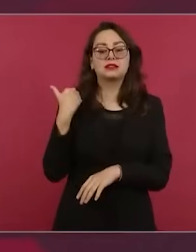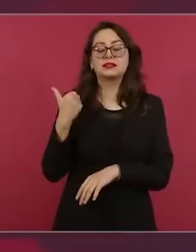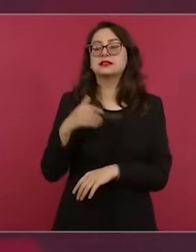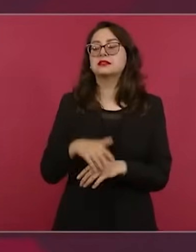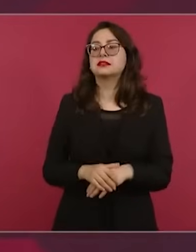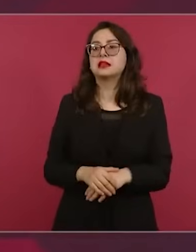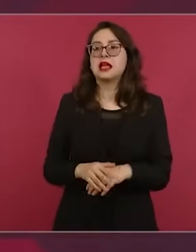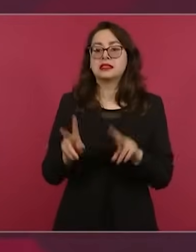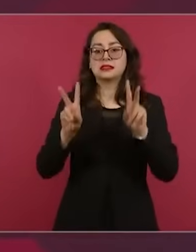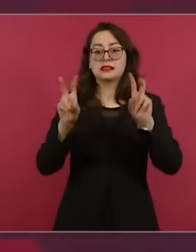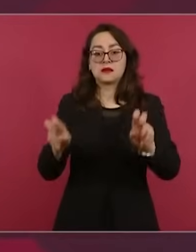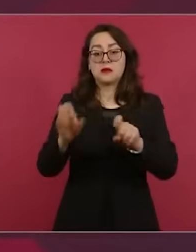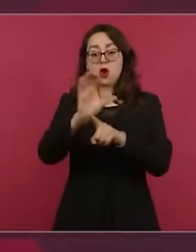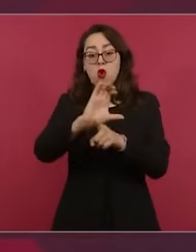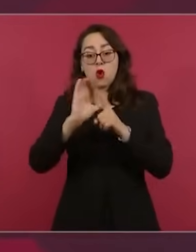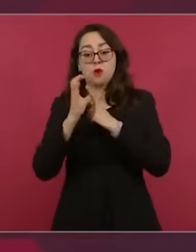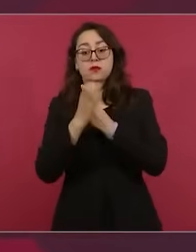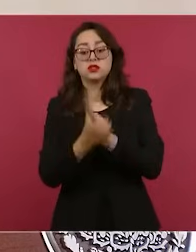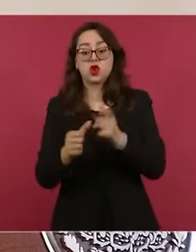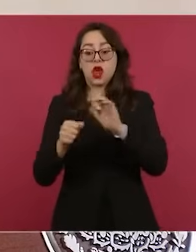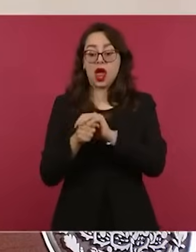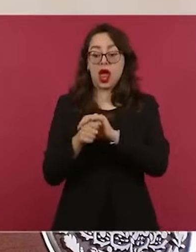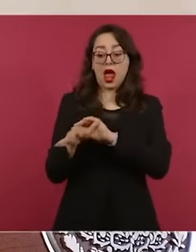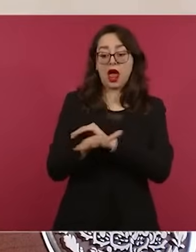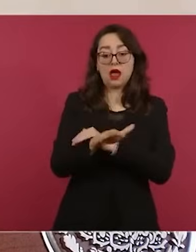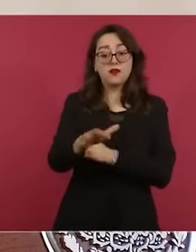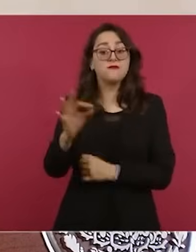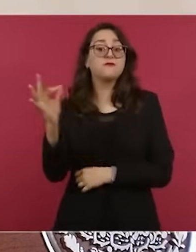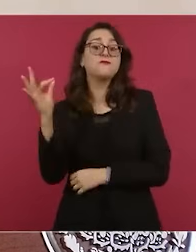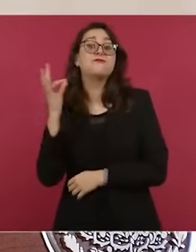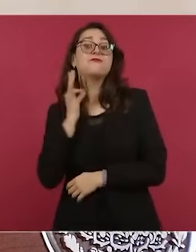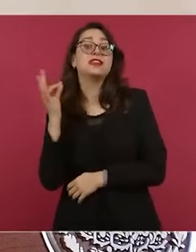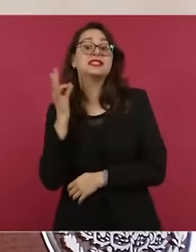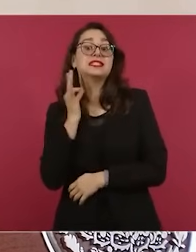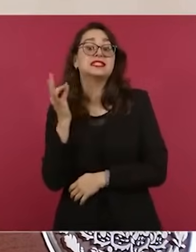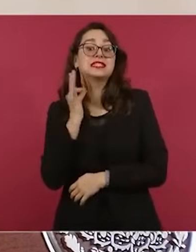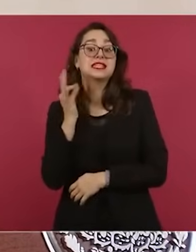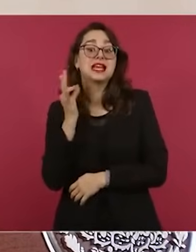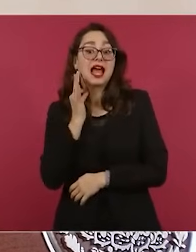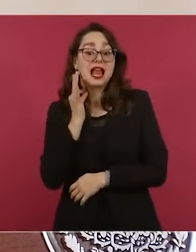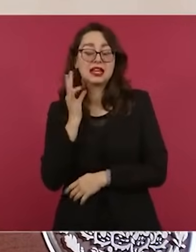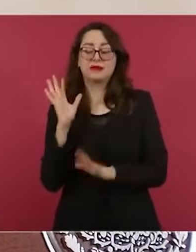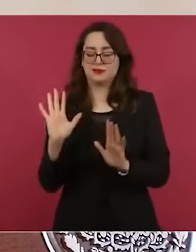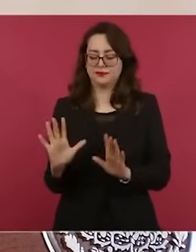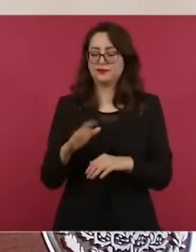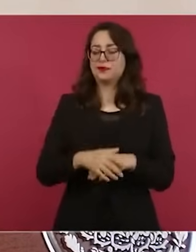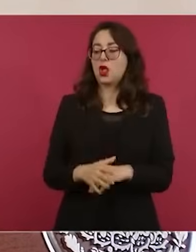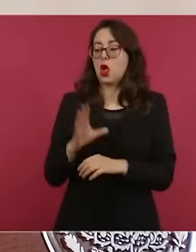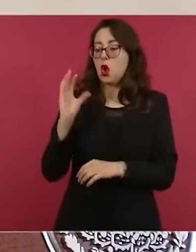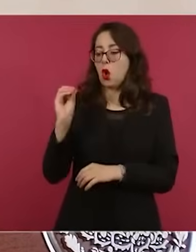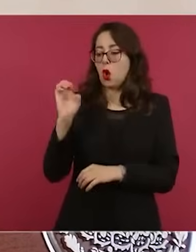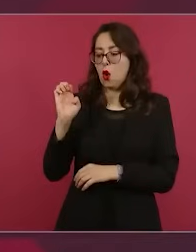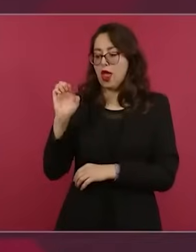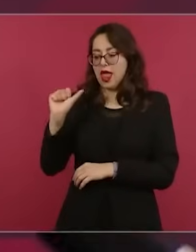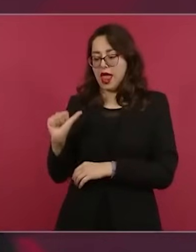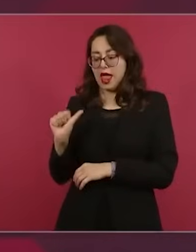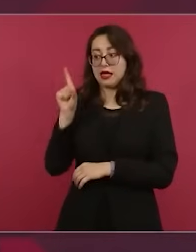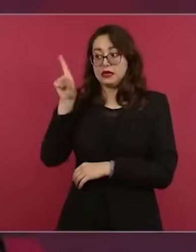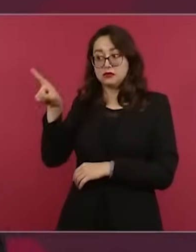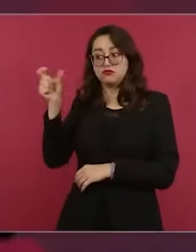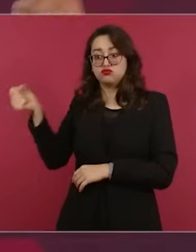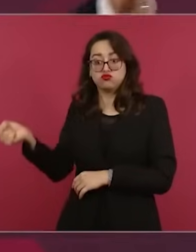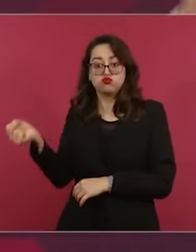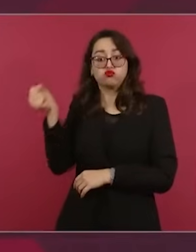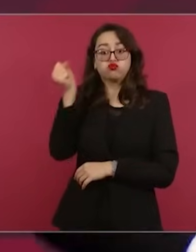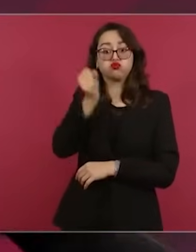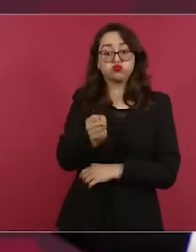Ayotzinapa, propuesto por la Organización de Derechos Humanos de la OEA, que no sabíamos,